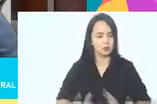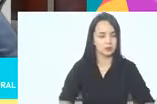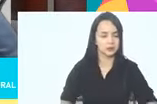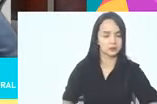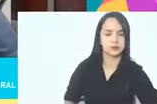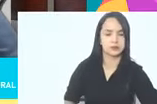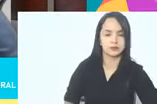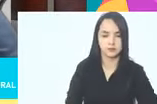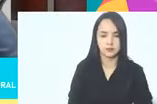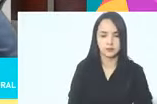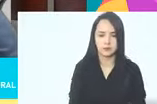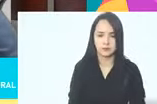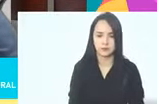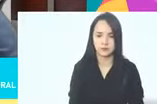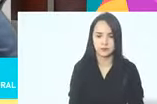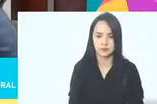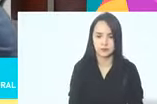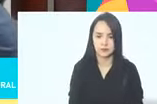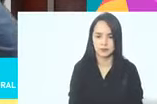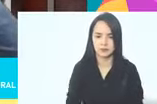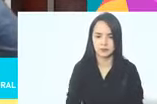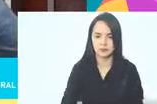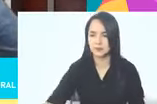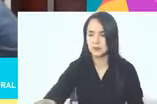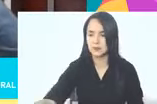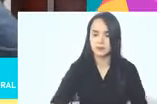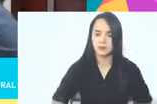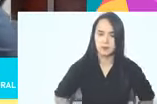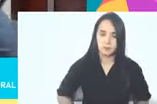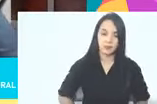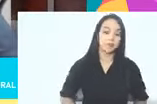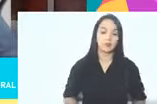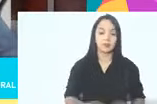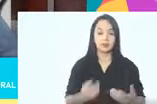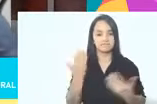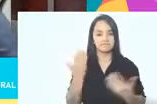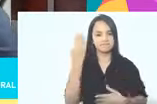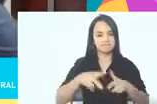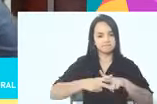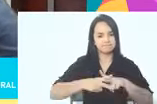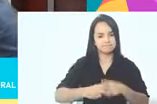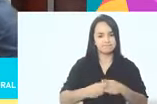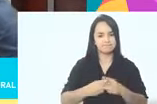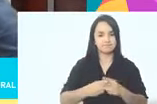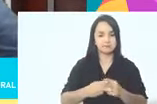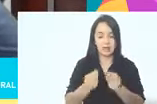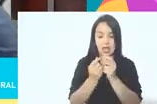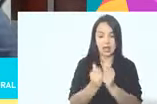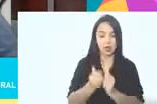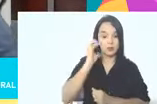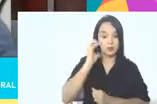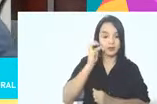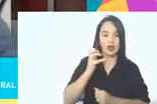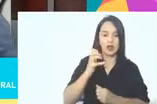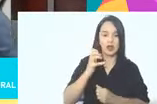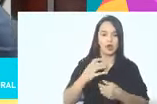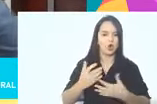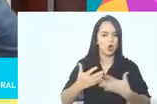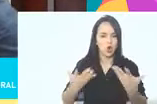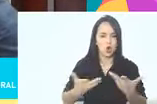para salvaguardar las prácticas y saberes culturales. En la meta 2 encontramos